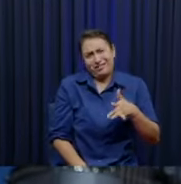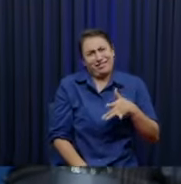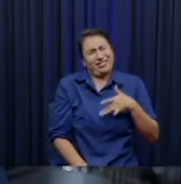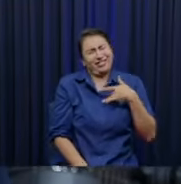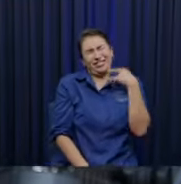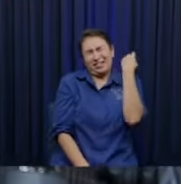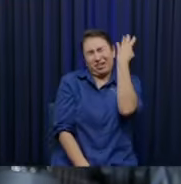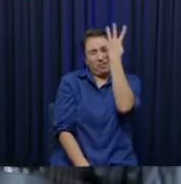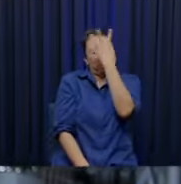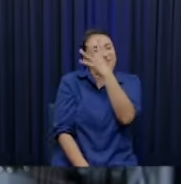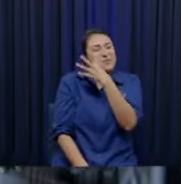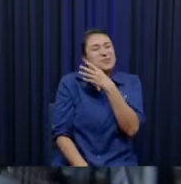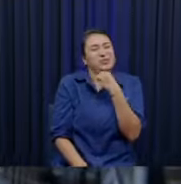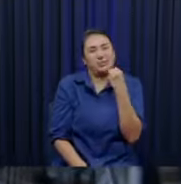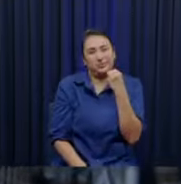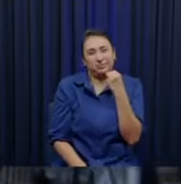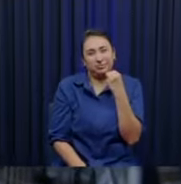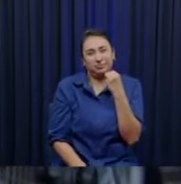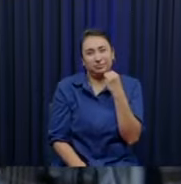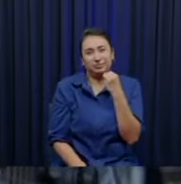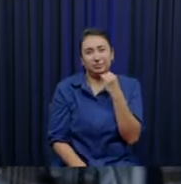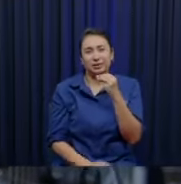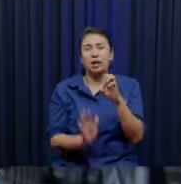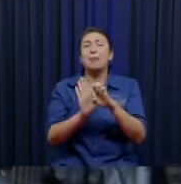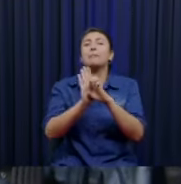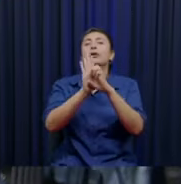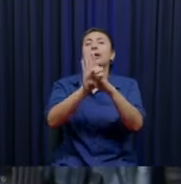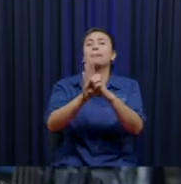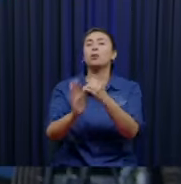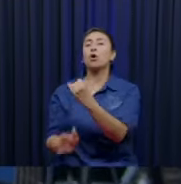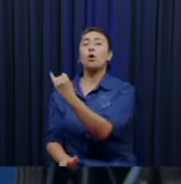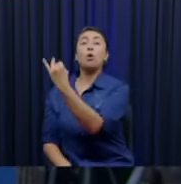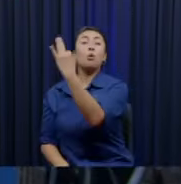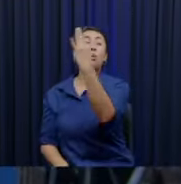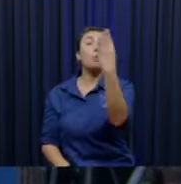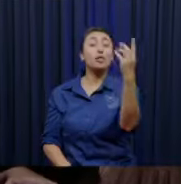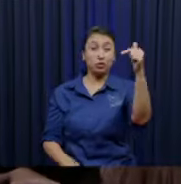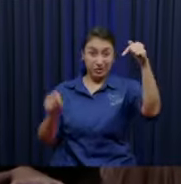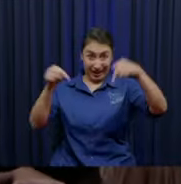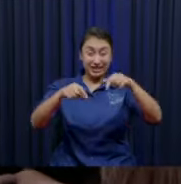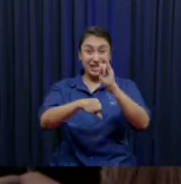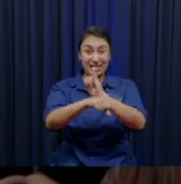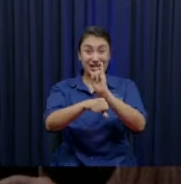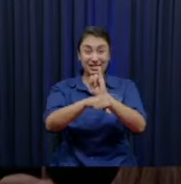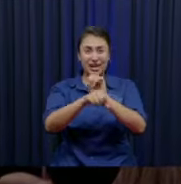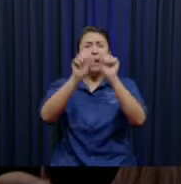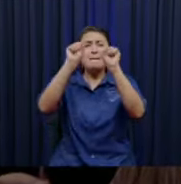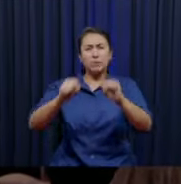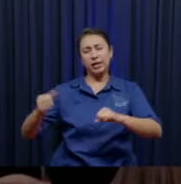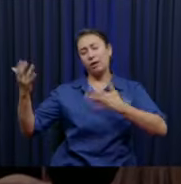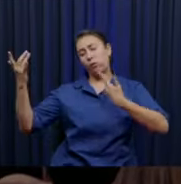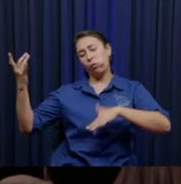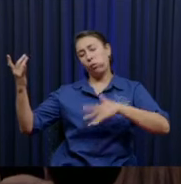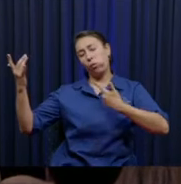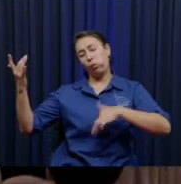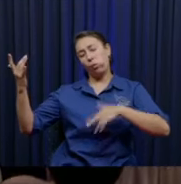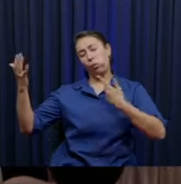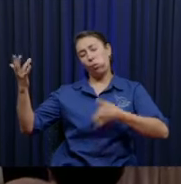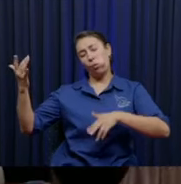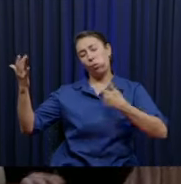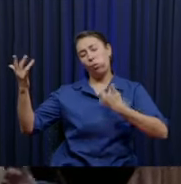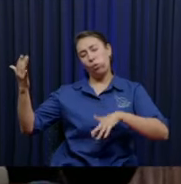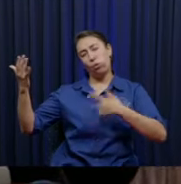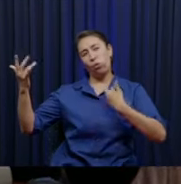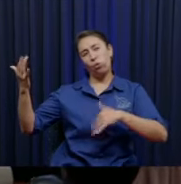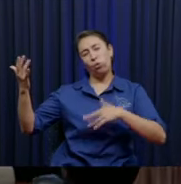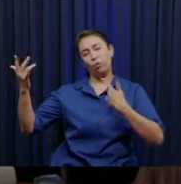preguntita. ¿Cuántos de aquí saben tocar guitarra? Levante la mano, por favor. ¿Sí? ¿Y por qué no